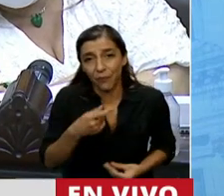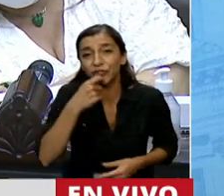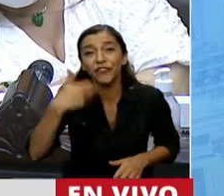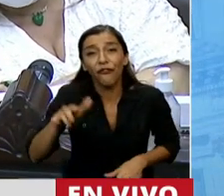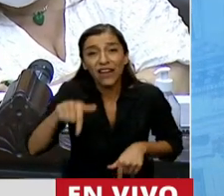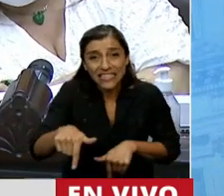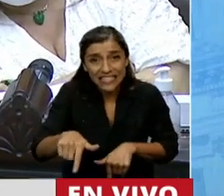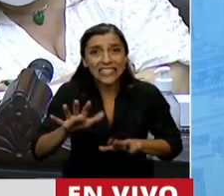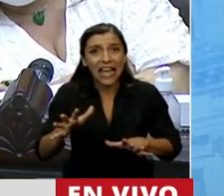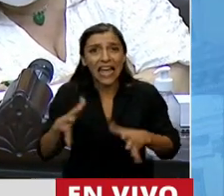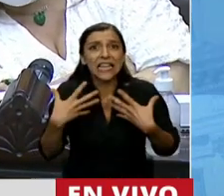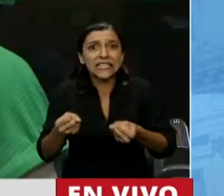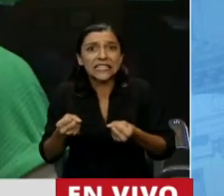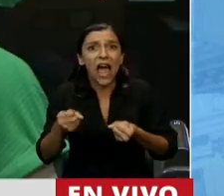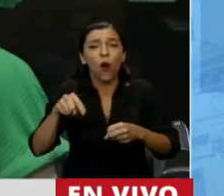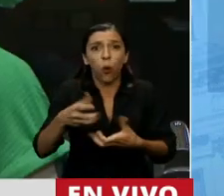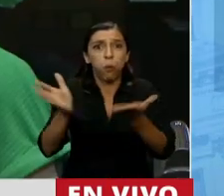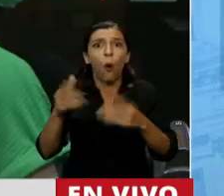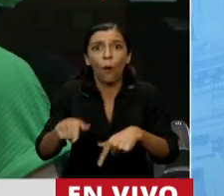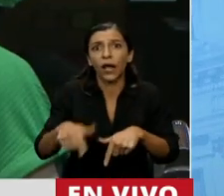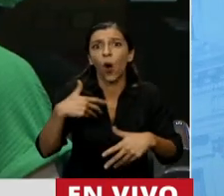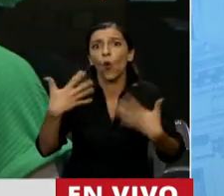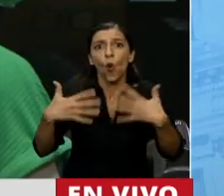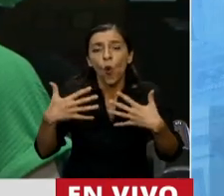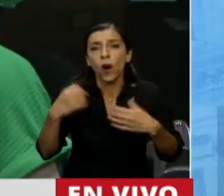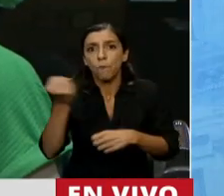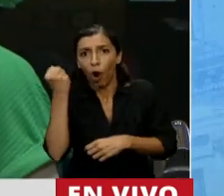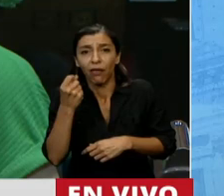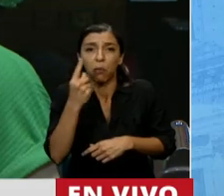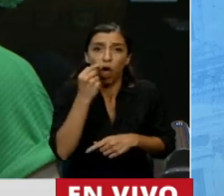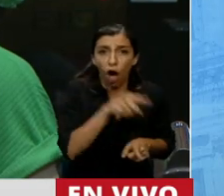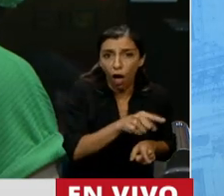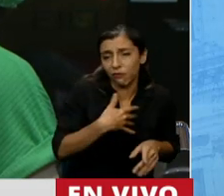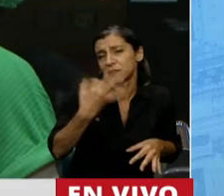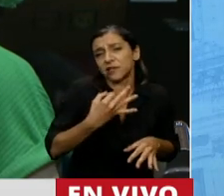de los hombres, ya no hubiera sido ley hace 100 años? Claro que sí.